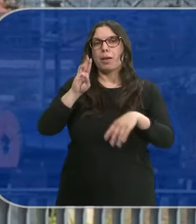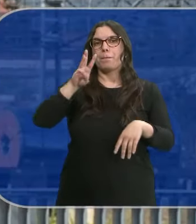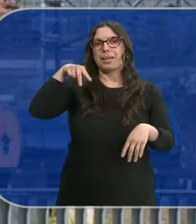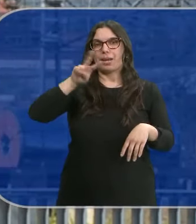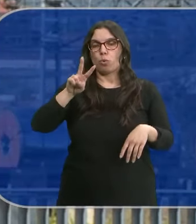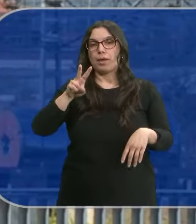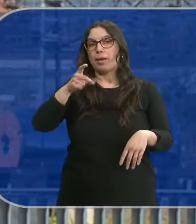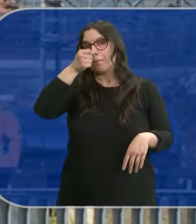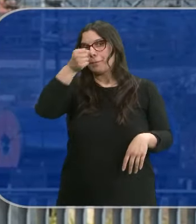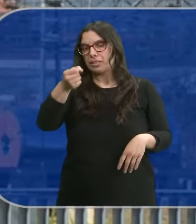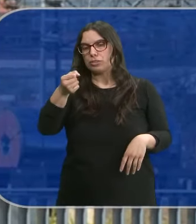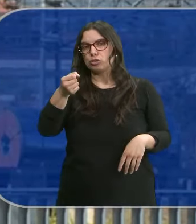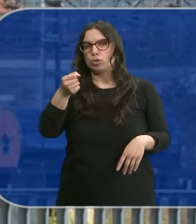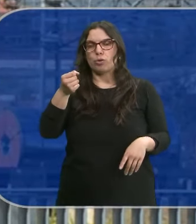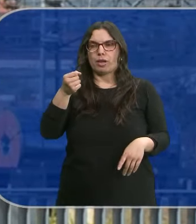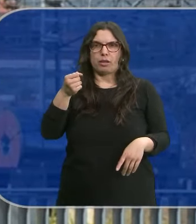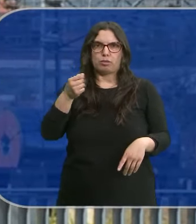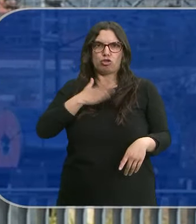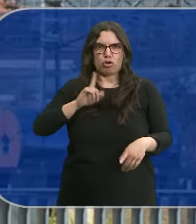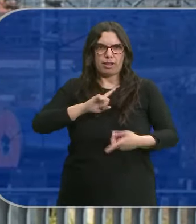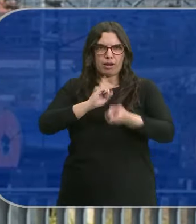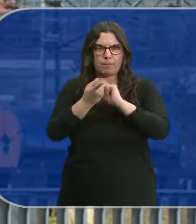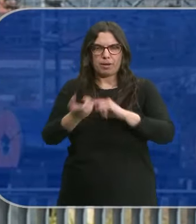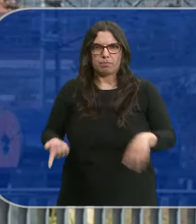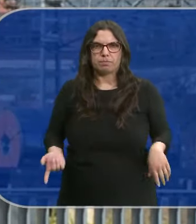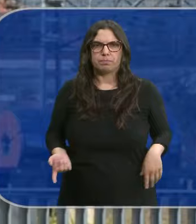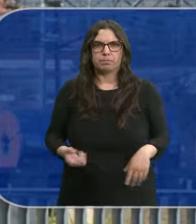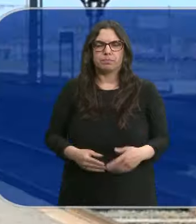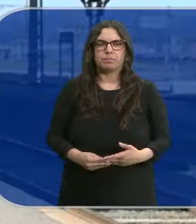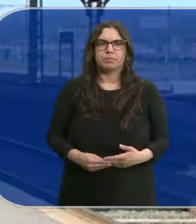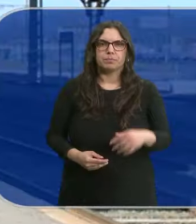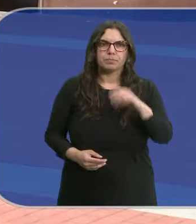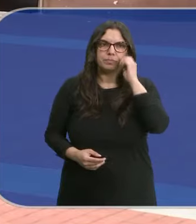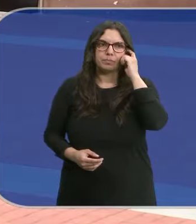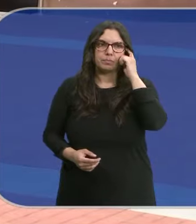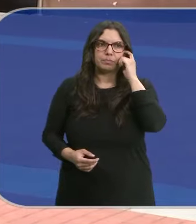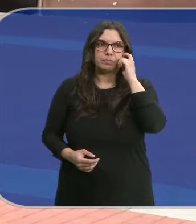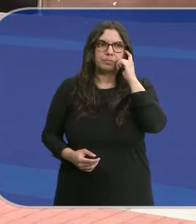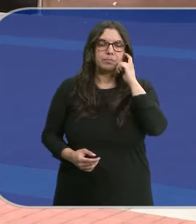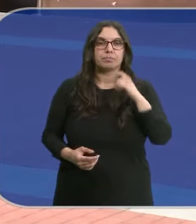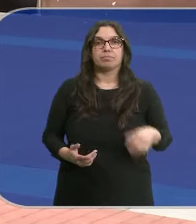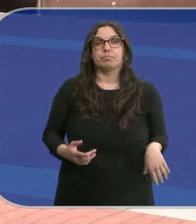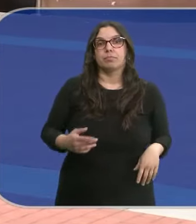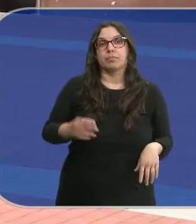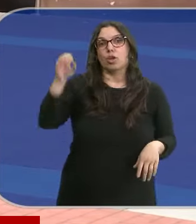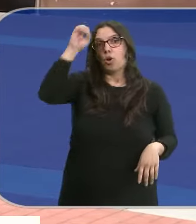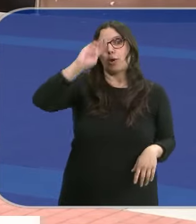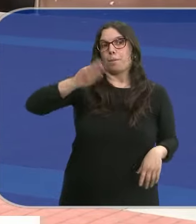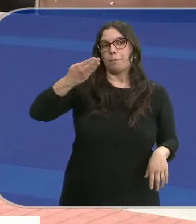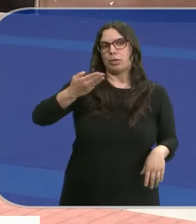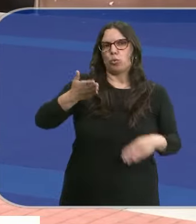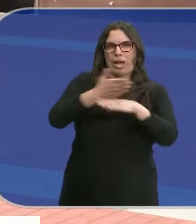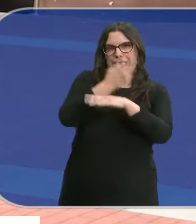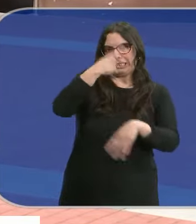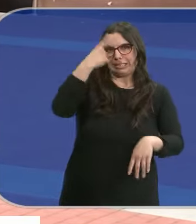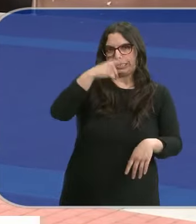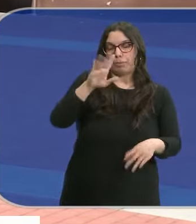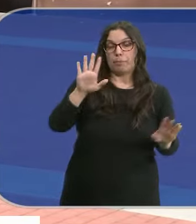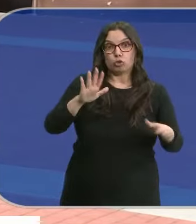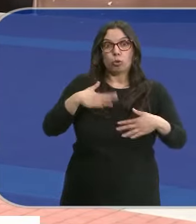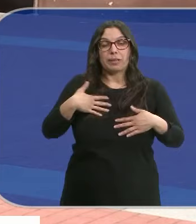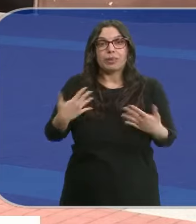y el Partido Socialista votaron en contra de esta moción. La posición de Bildu la conocíamos, pero